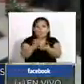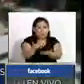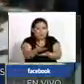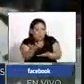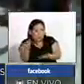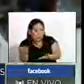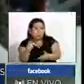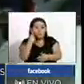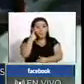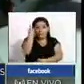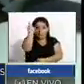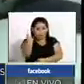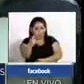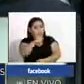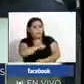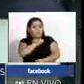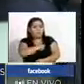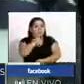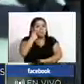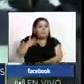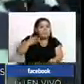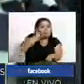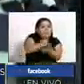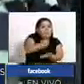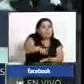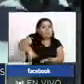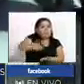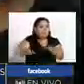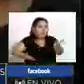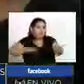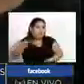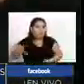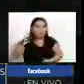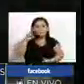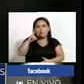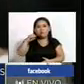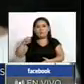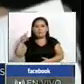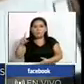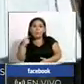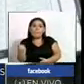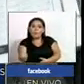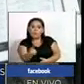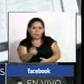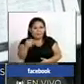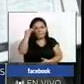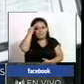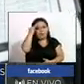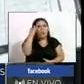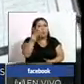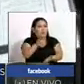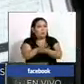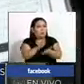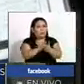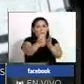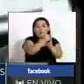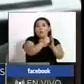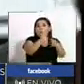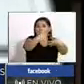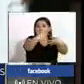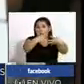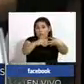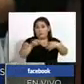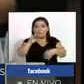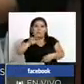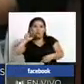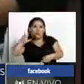Los inspectores de la Defensoría visitaron el mercado de Santa Tecla y sus alrededores para que los comerciantes cumplan con el acuerdo 33 de la Ley y Reglamento